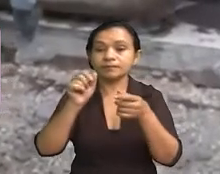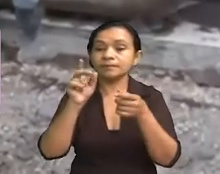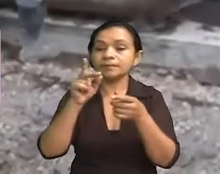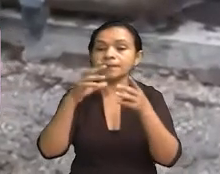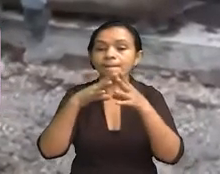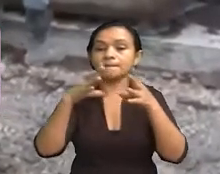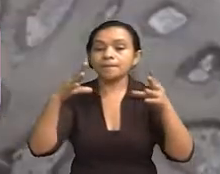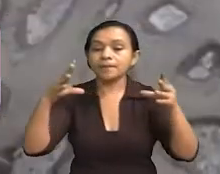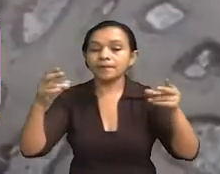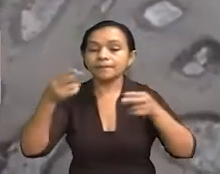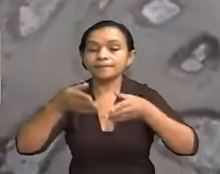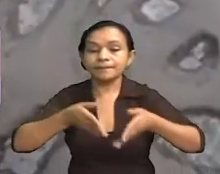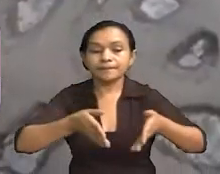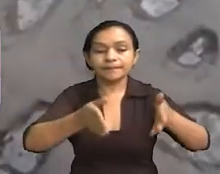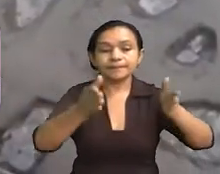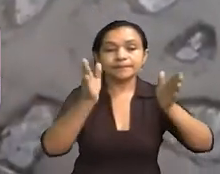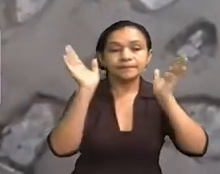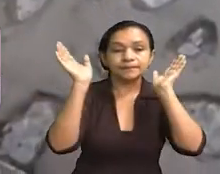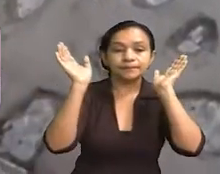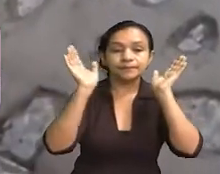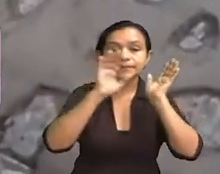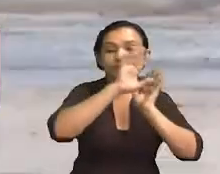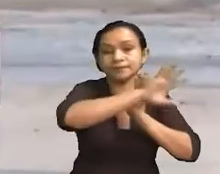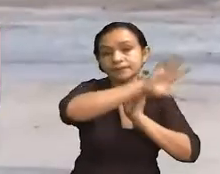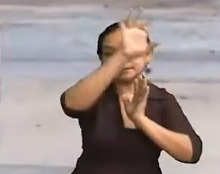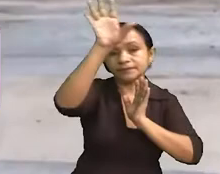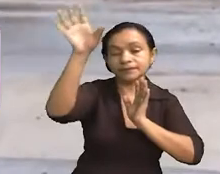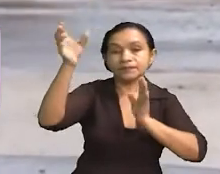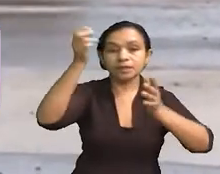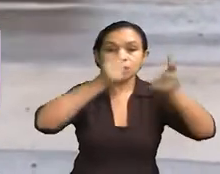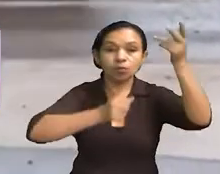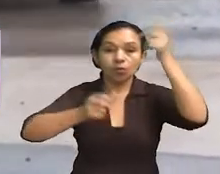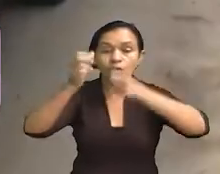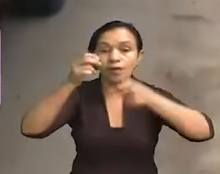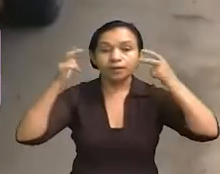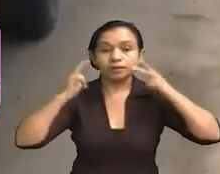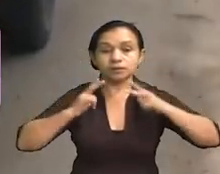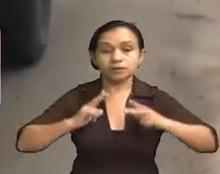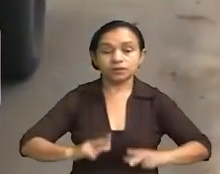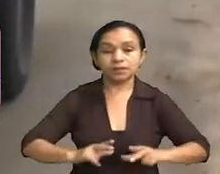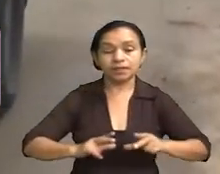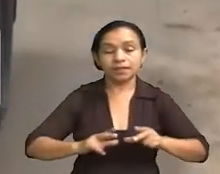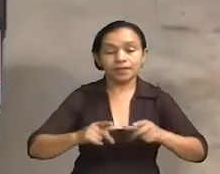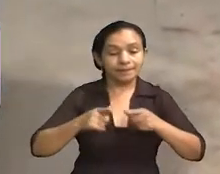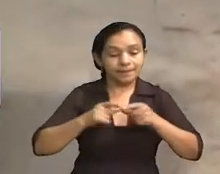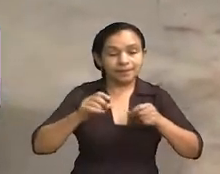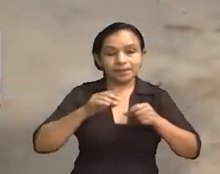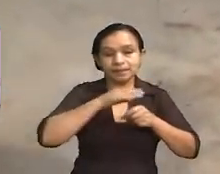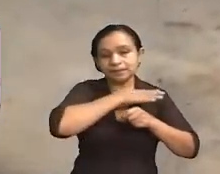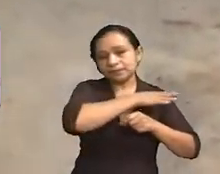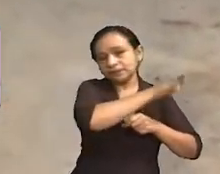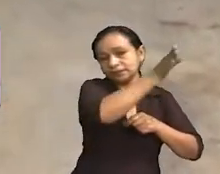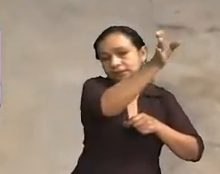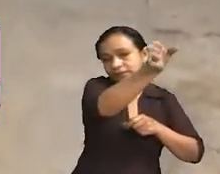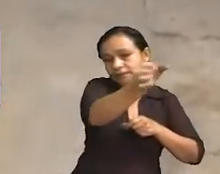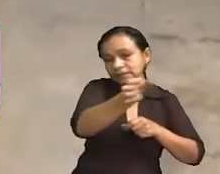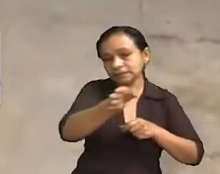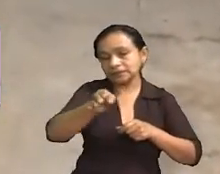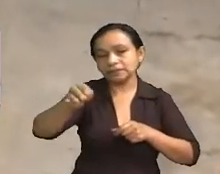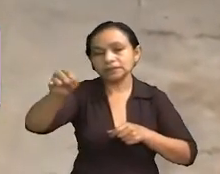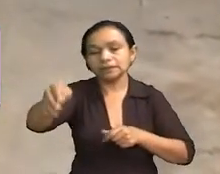va a unir los departamentos de Huaco y Chontales a Granada sin entrar a Managua. Es por la zona del